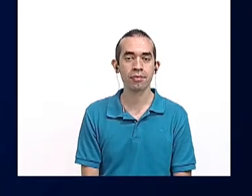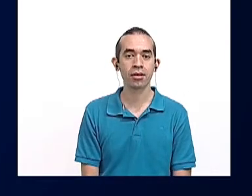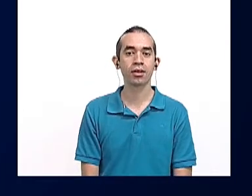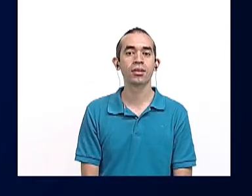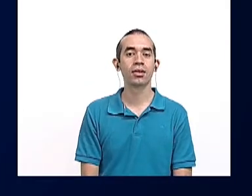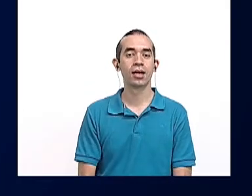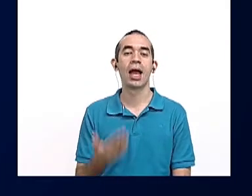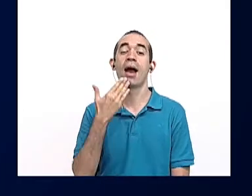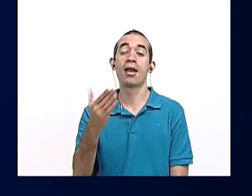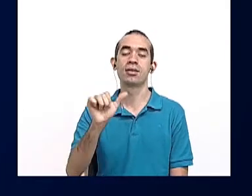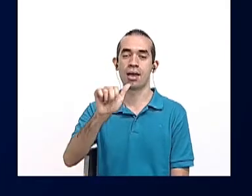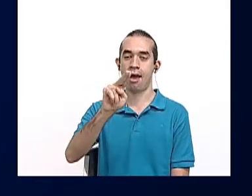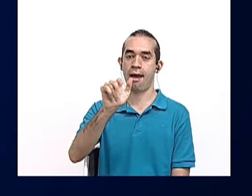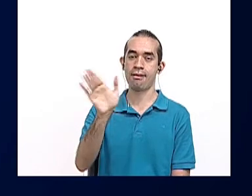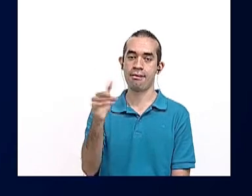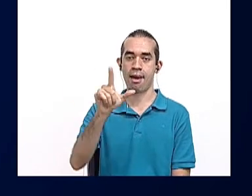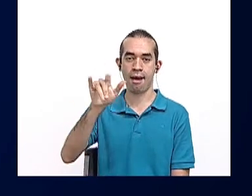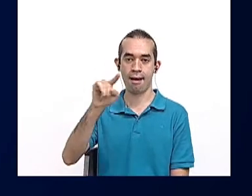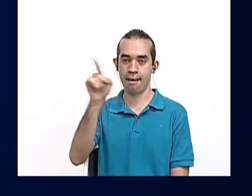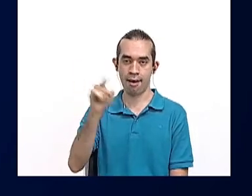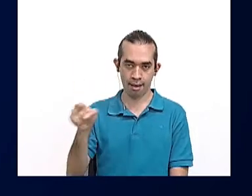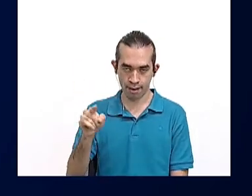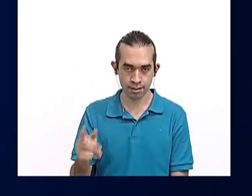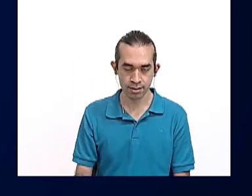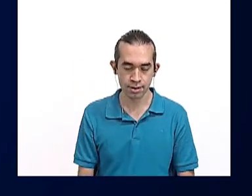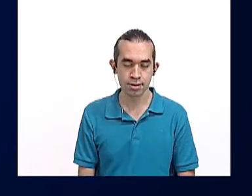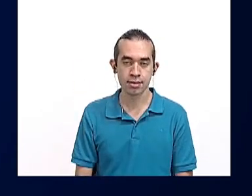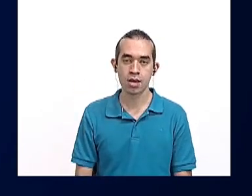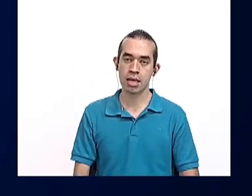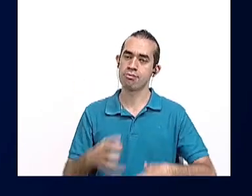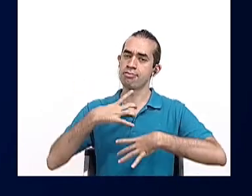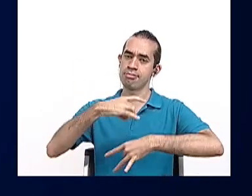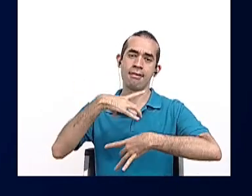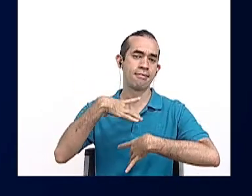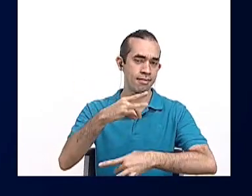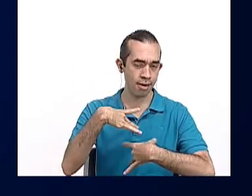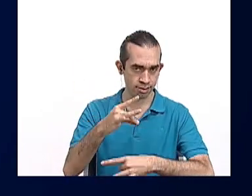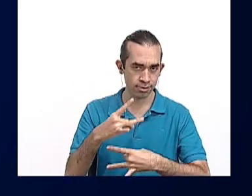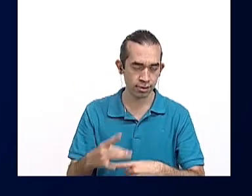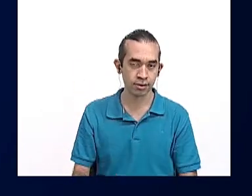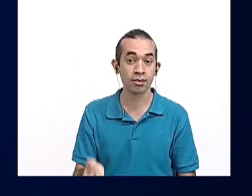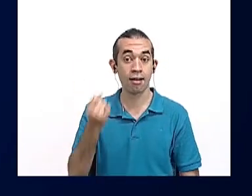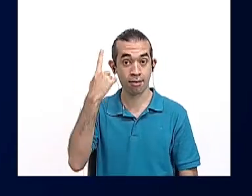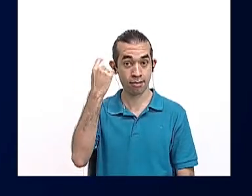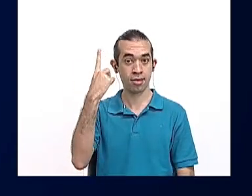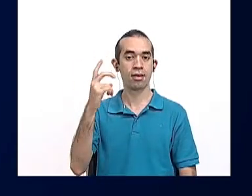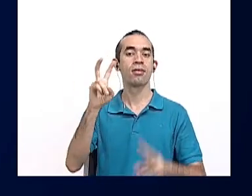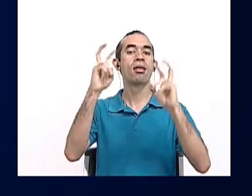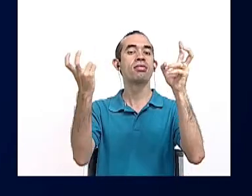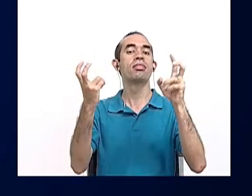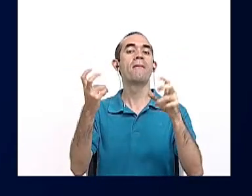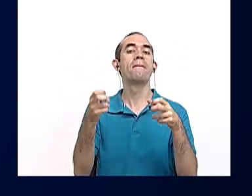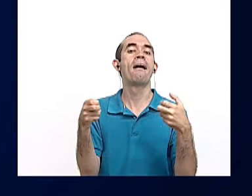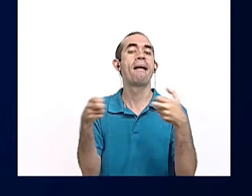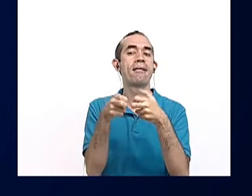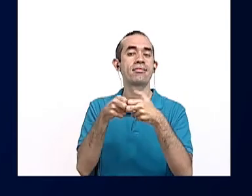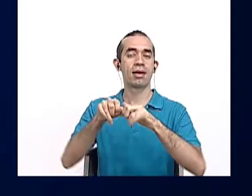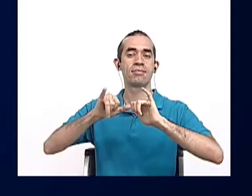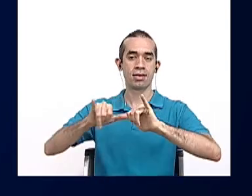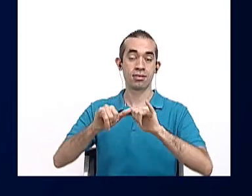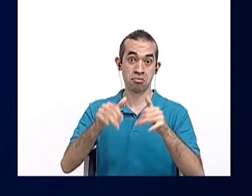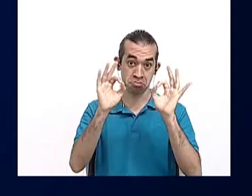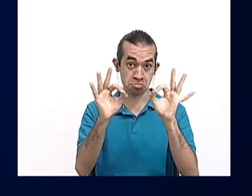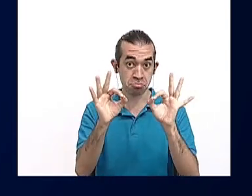Muchas gracias, Annalise, por realizarnos esta demostración tan interesante para comprender sobre la electricidad estática. ¿Qué les